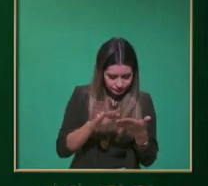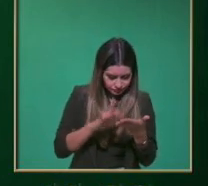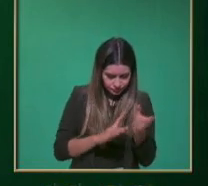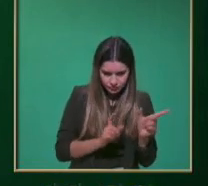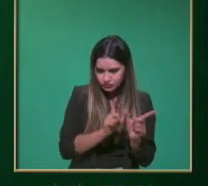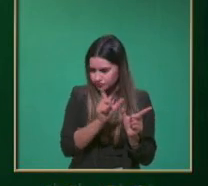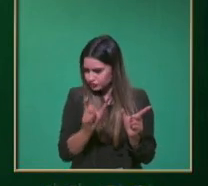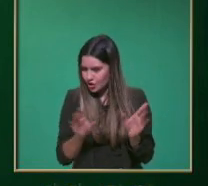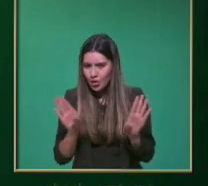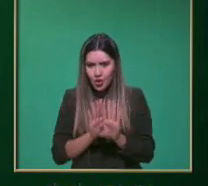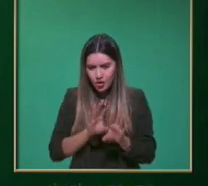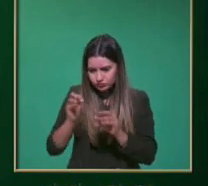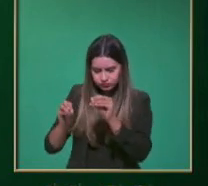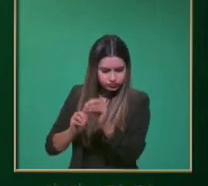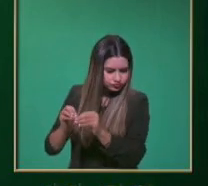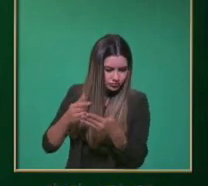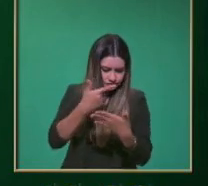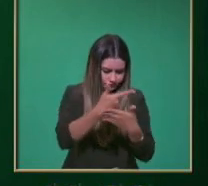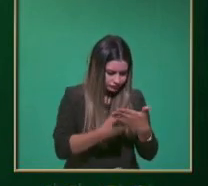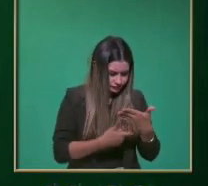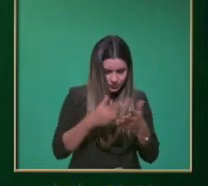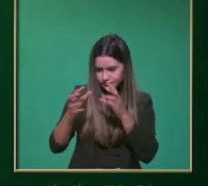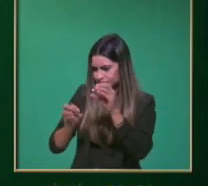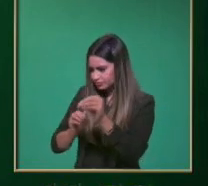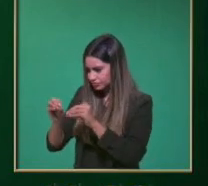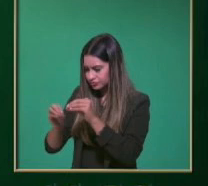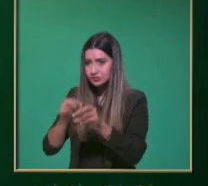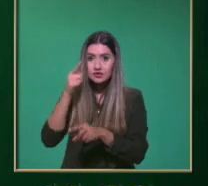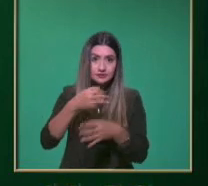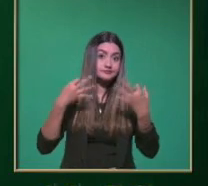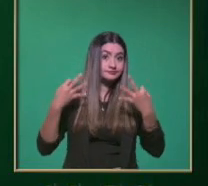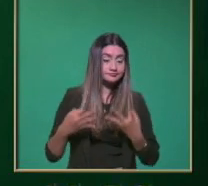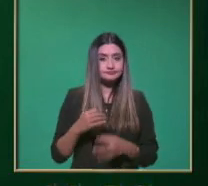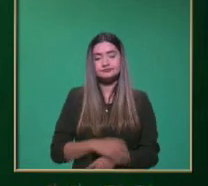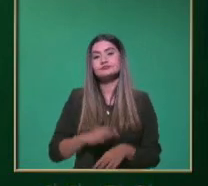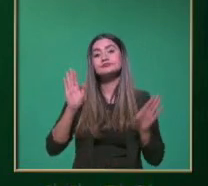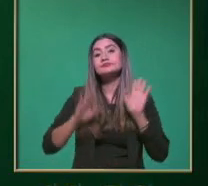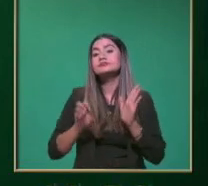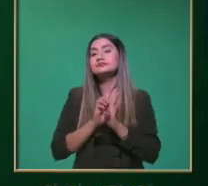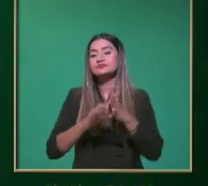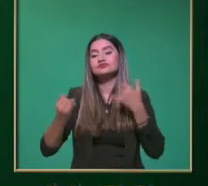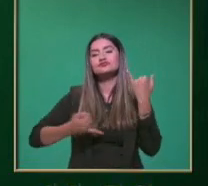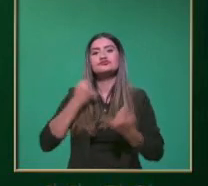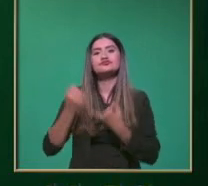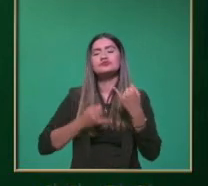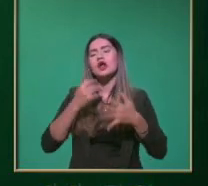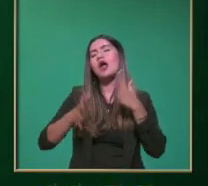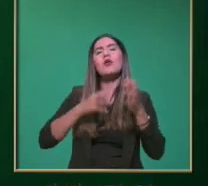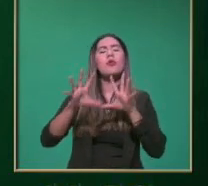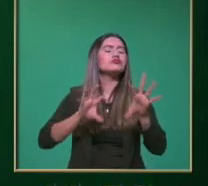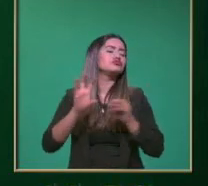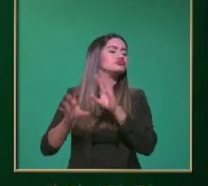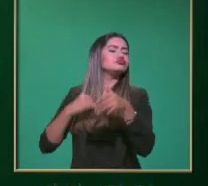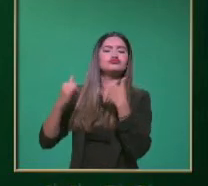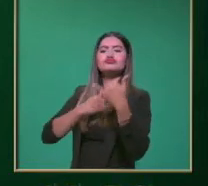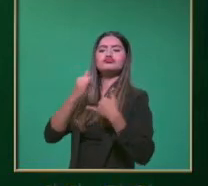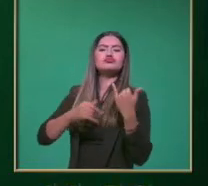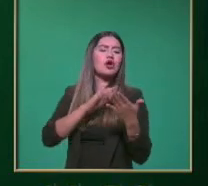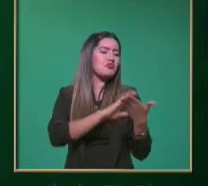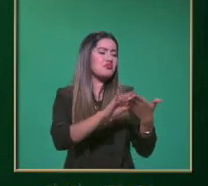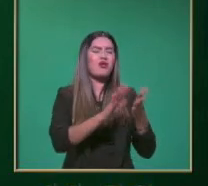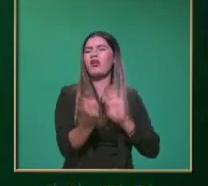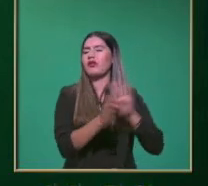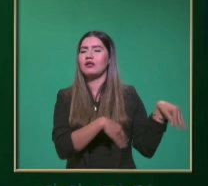ver cómo se utiliza de la manera correcta. Porque a veces, maestra, abrimos los juguetes y empezamos a usarlos sin leer el